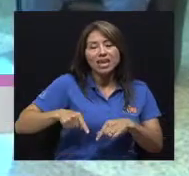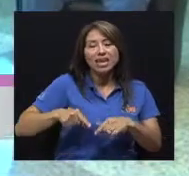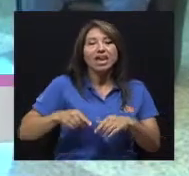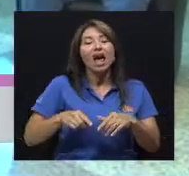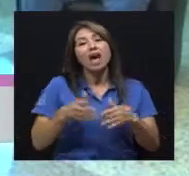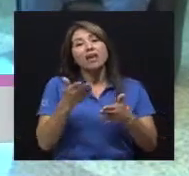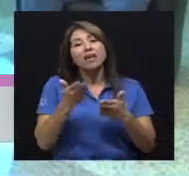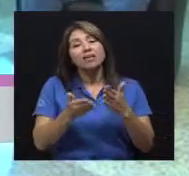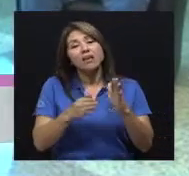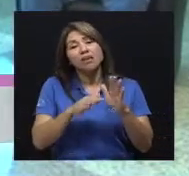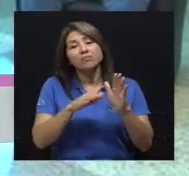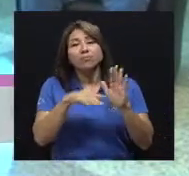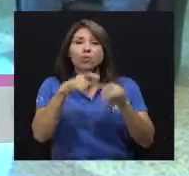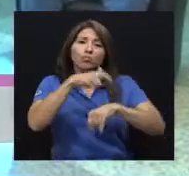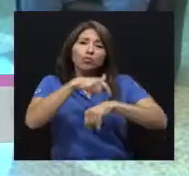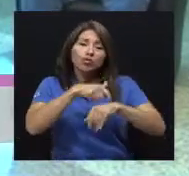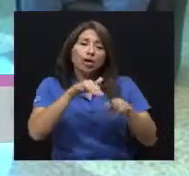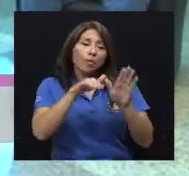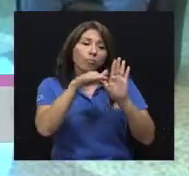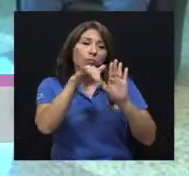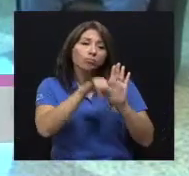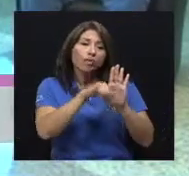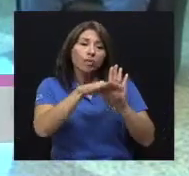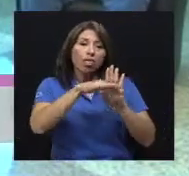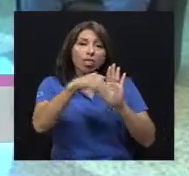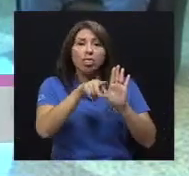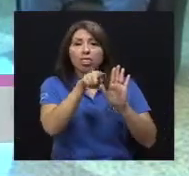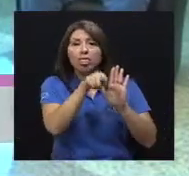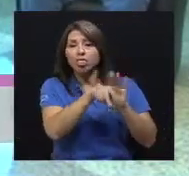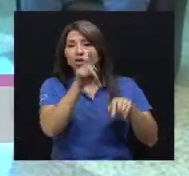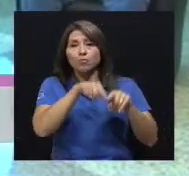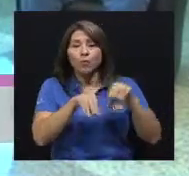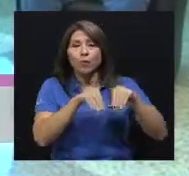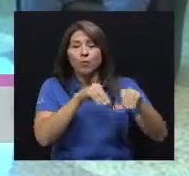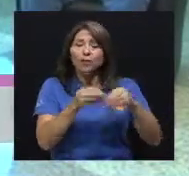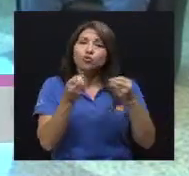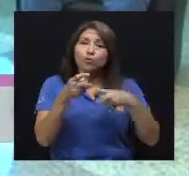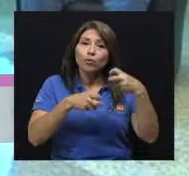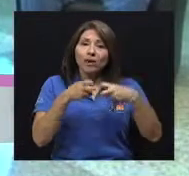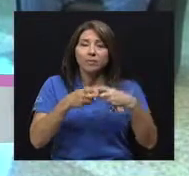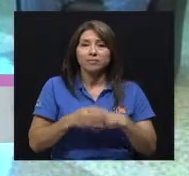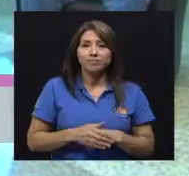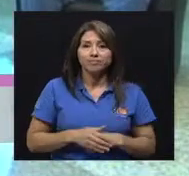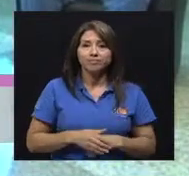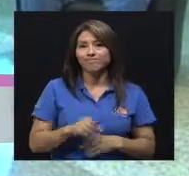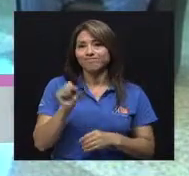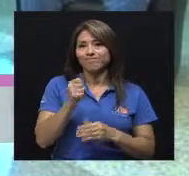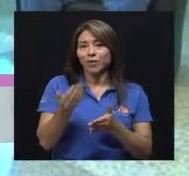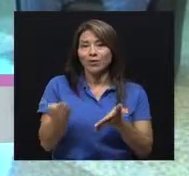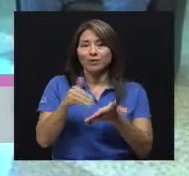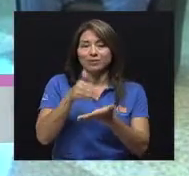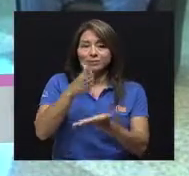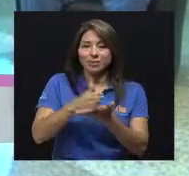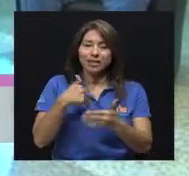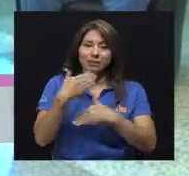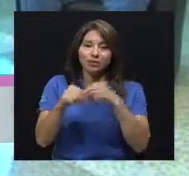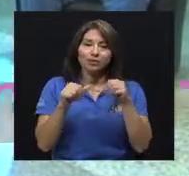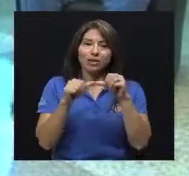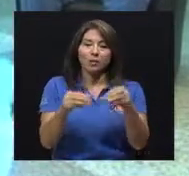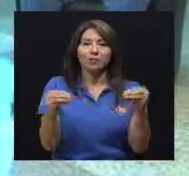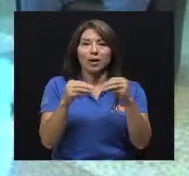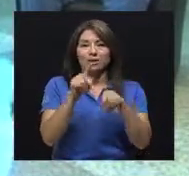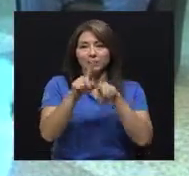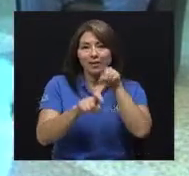va a estar inmovilizado por más de un mes y con todos los problemas que esto conlleva. Claro. Vamos a hacer otra pausa en esta conversación, doctor, para